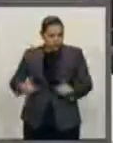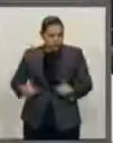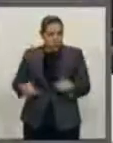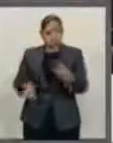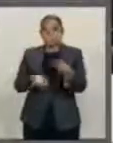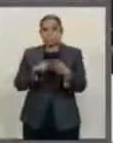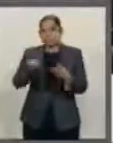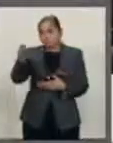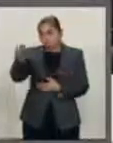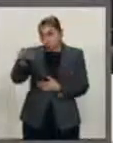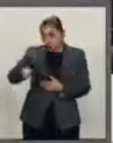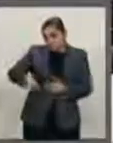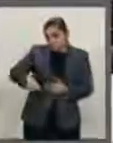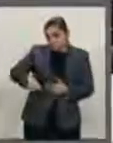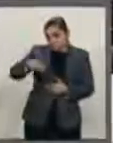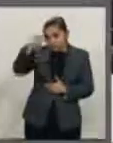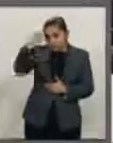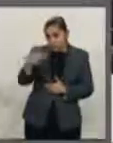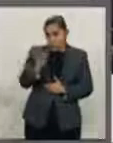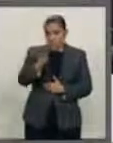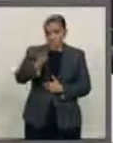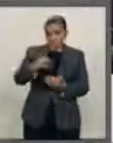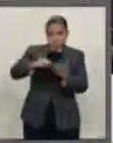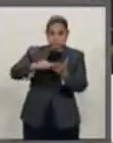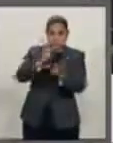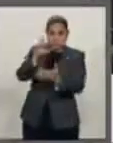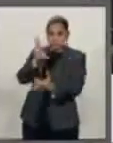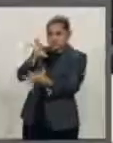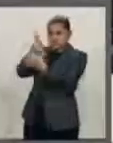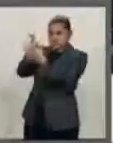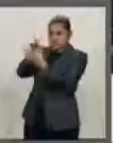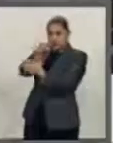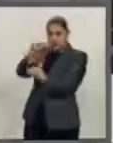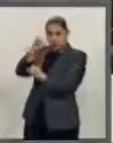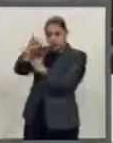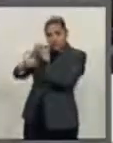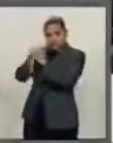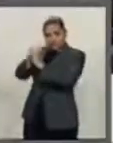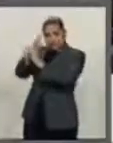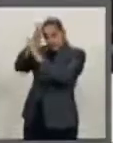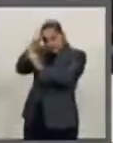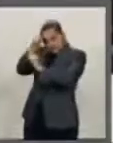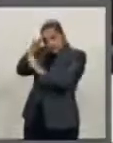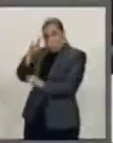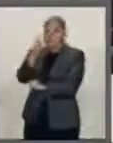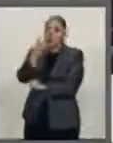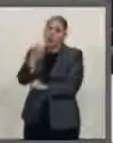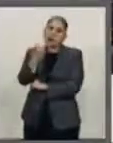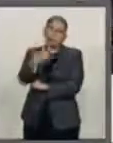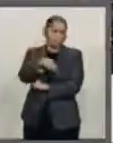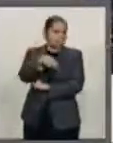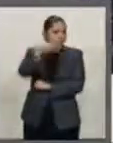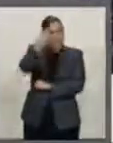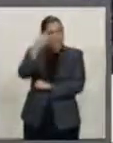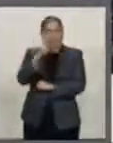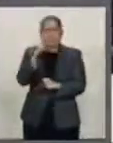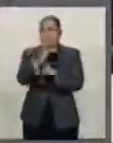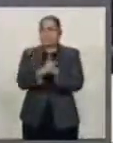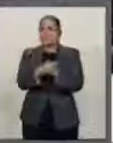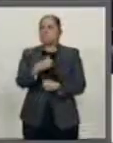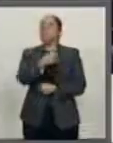Estado mexicano, al firmar y ratificar tratados internacionales, se obliga a